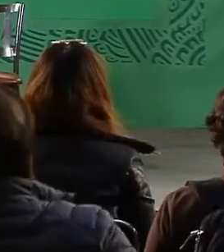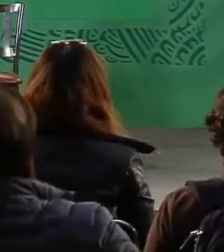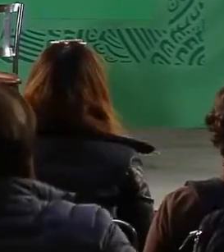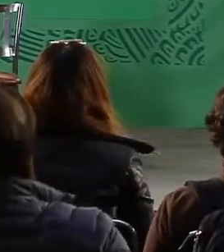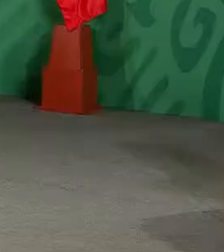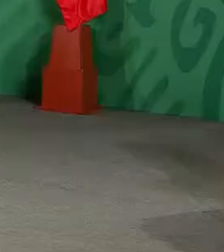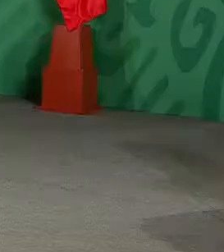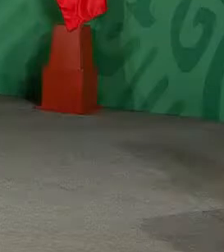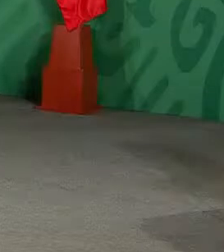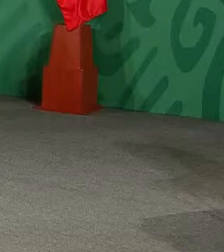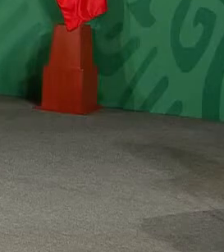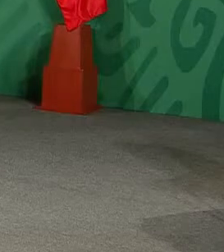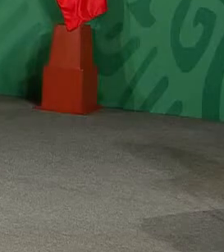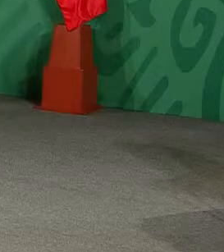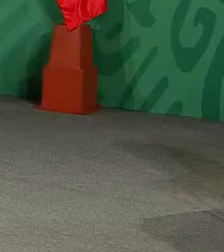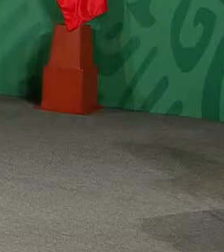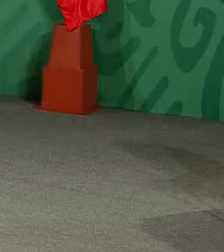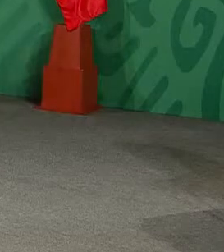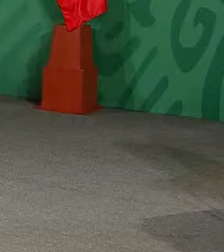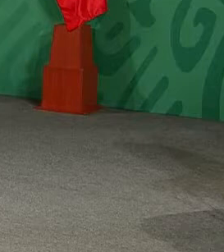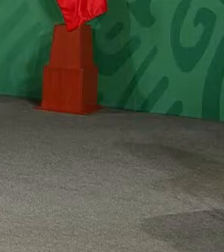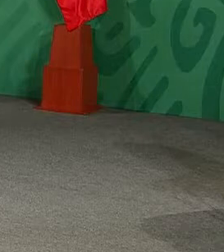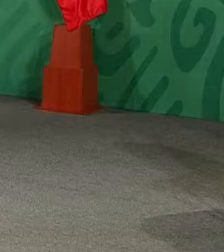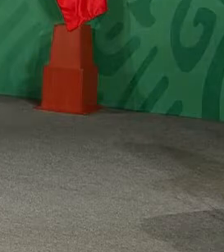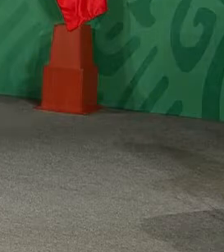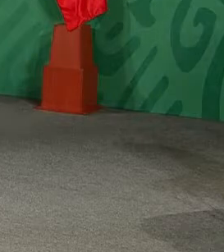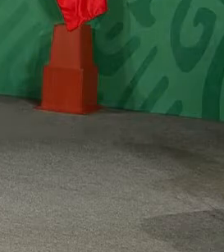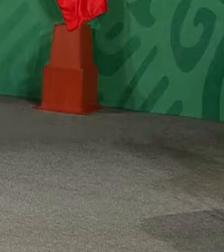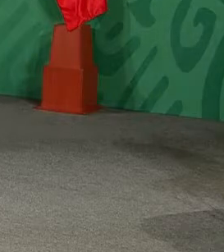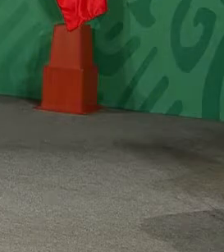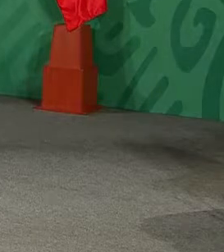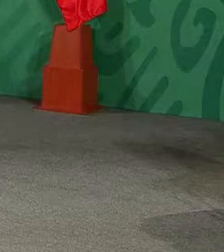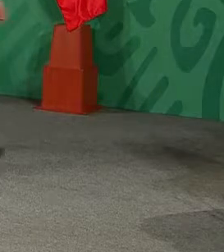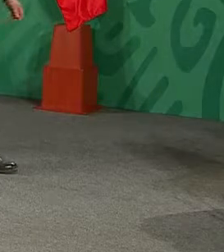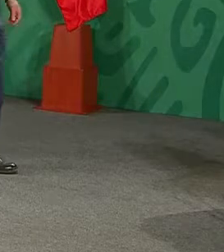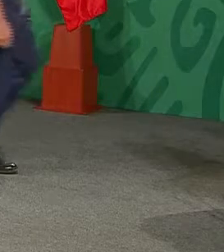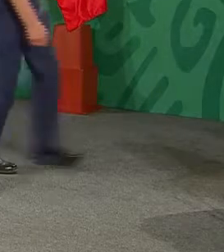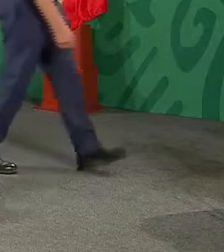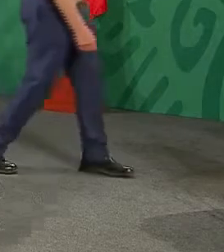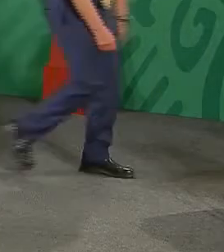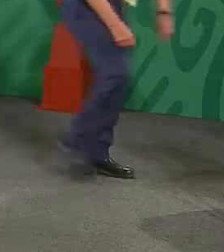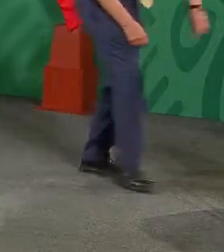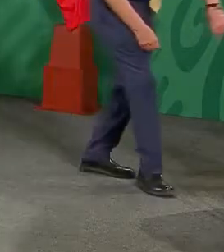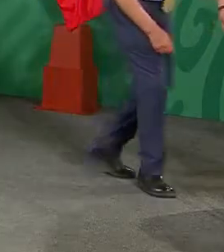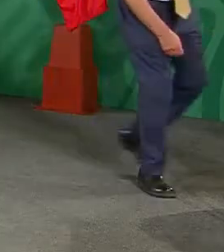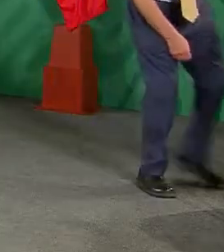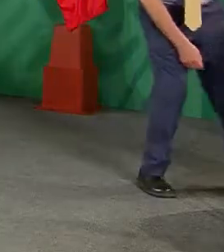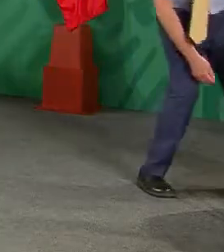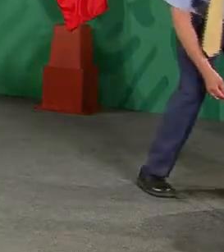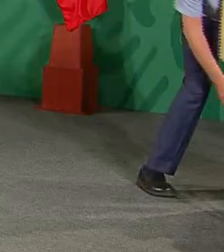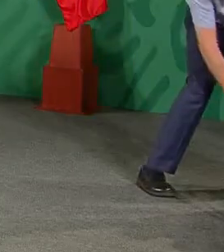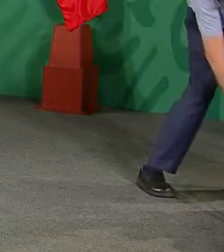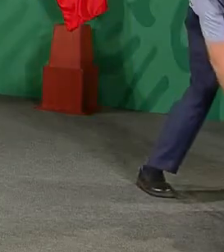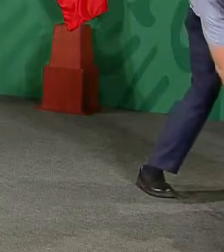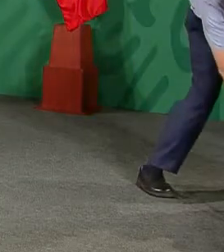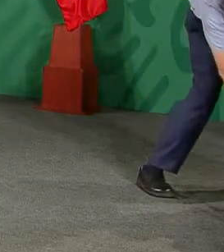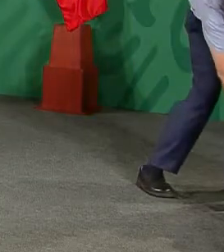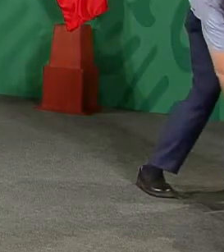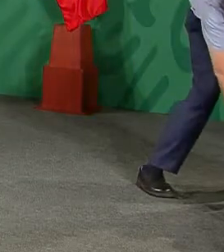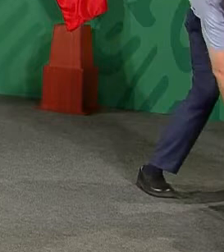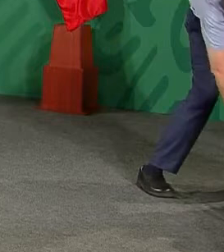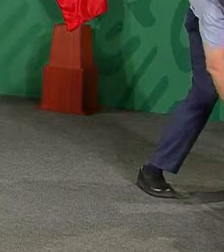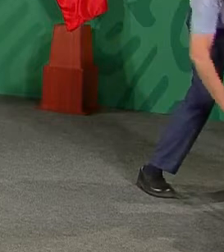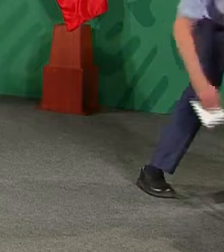para la otra semana ya me toca aquí. Sí, porque hay que